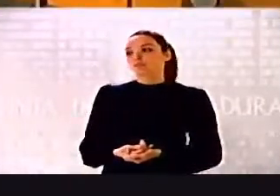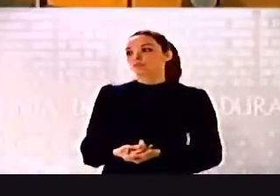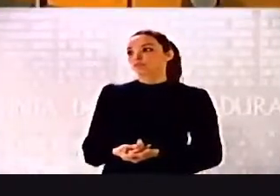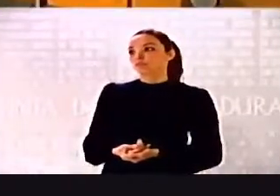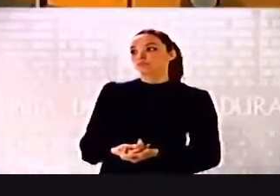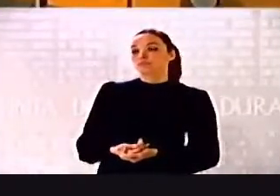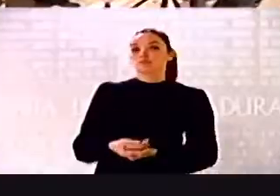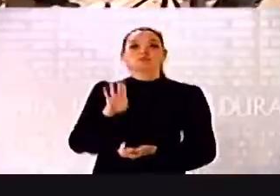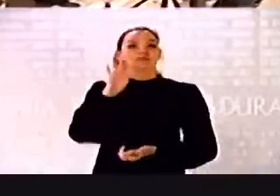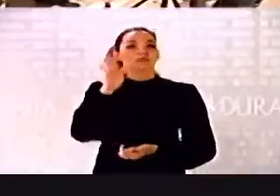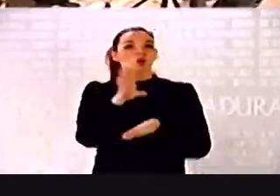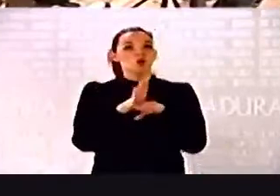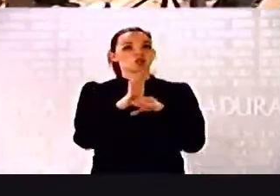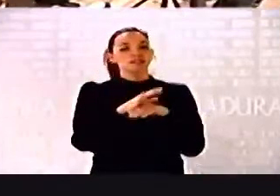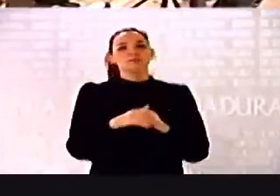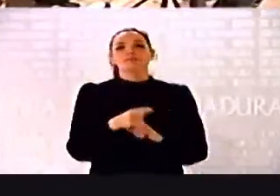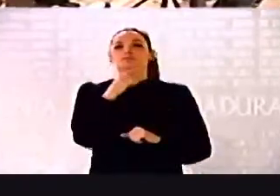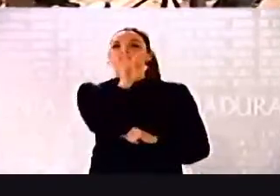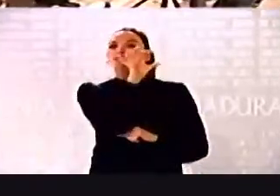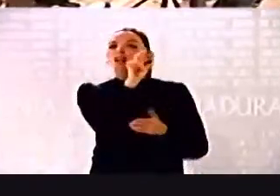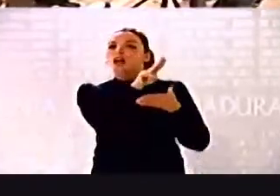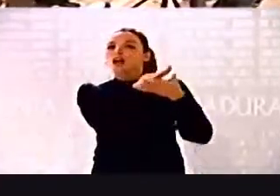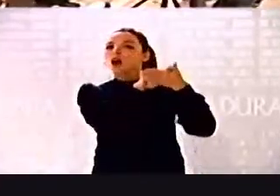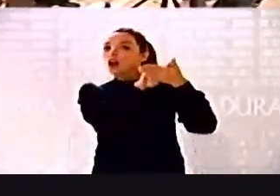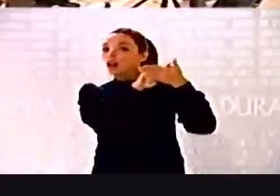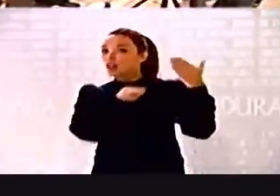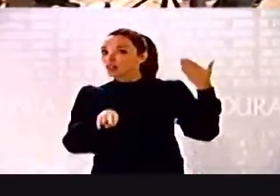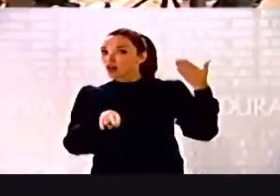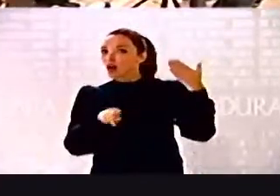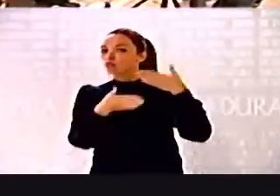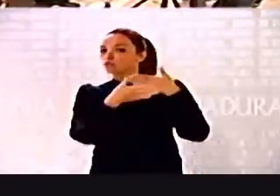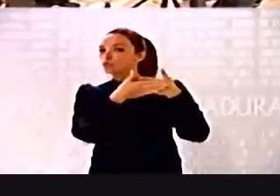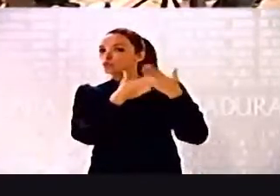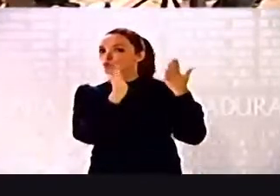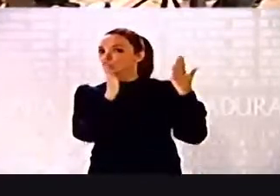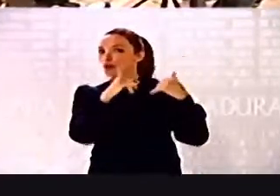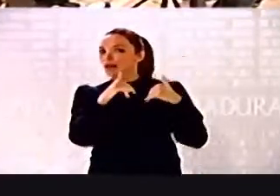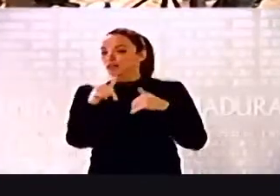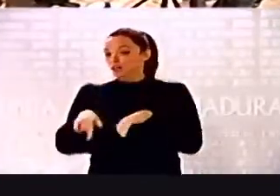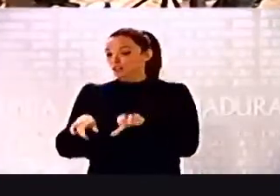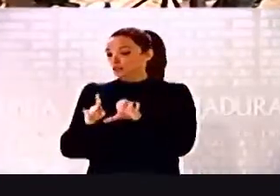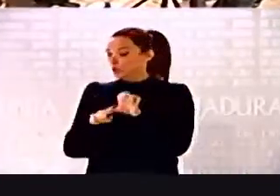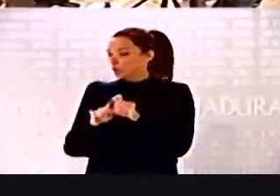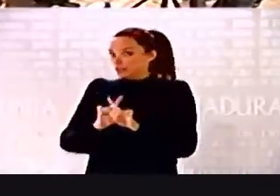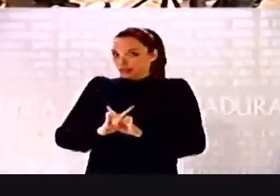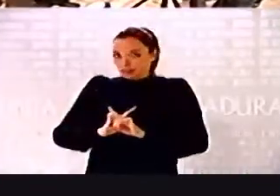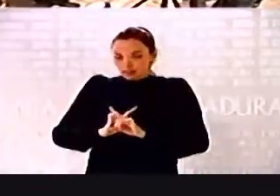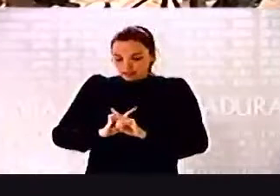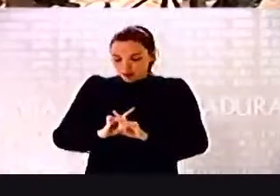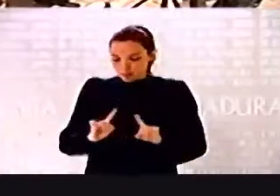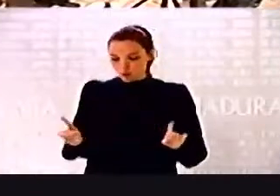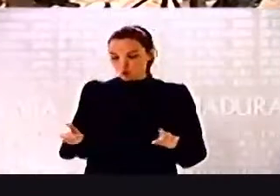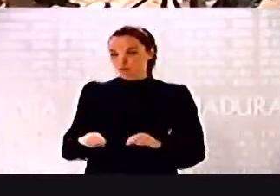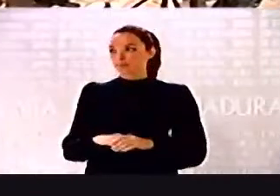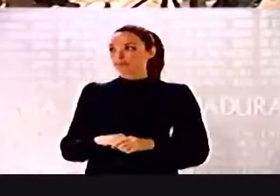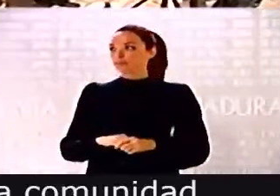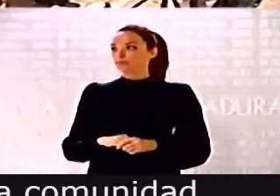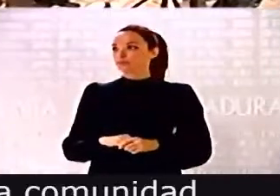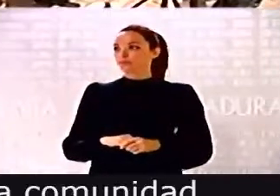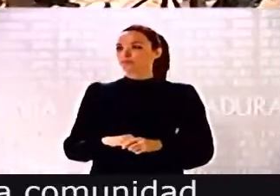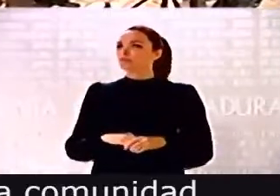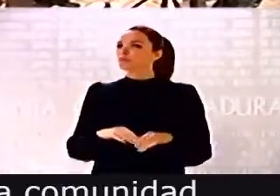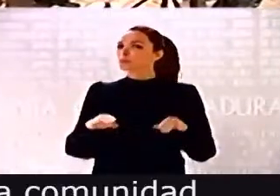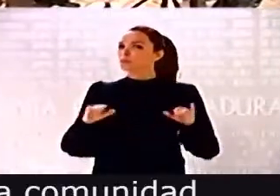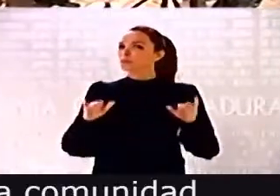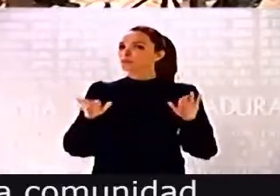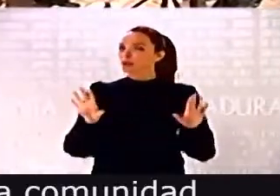Consejero, Galicia no aísla la comunidad perimetral, como tampoco lo... Que yo sepa, no. El aislamiento perimetral, como tampoco lo hace Extremadura, pero sin